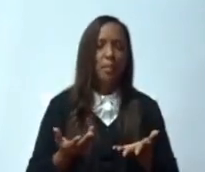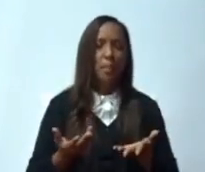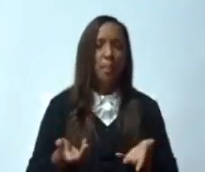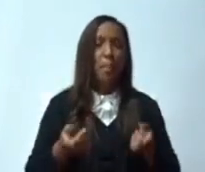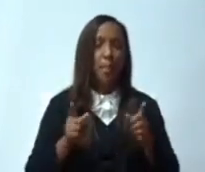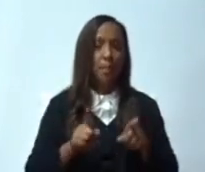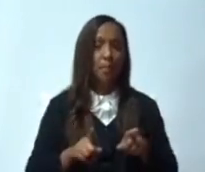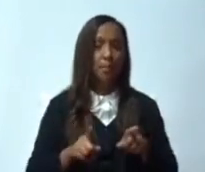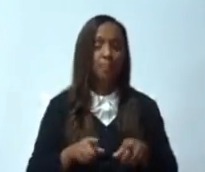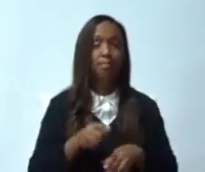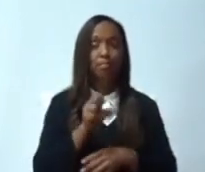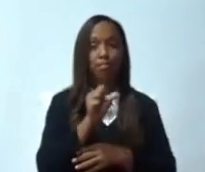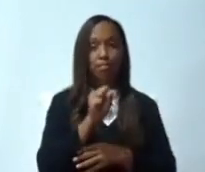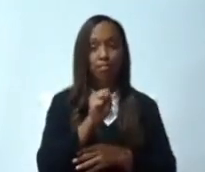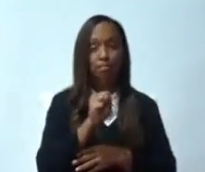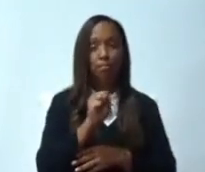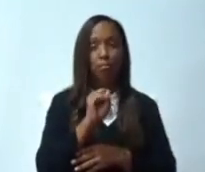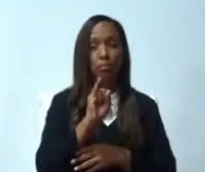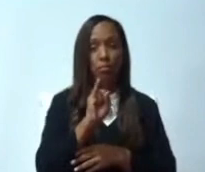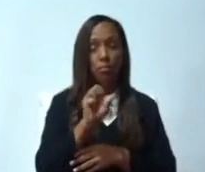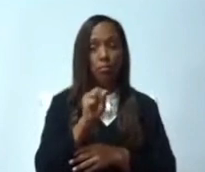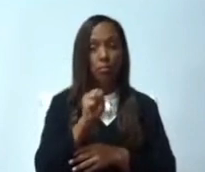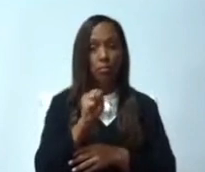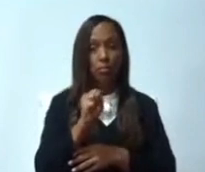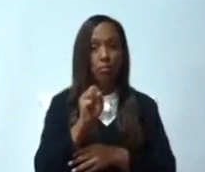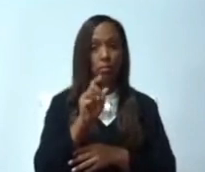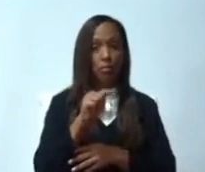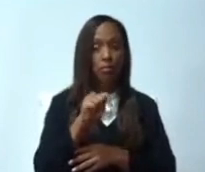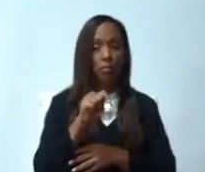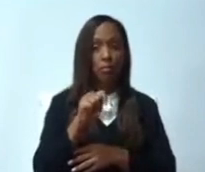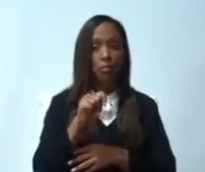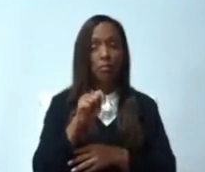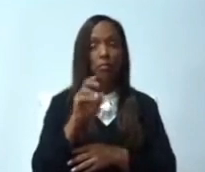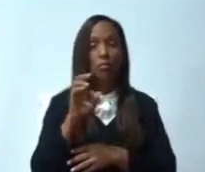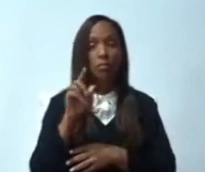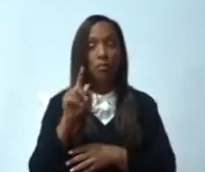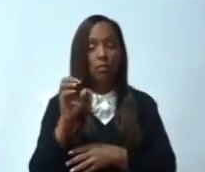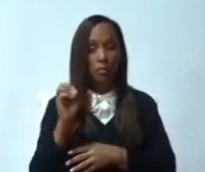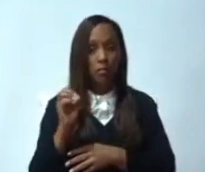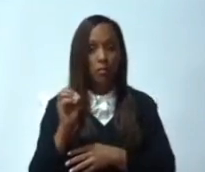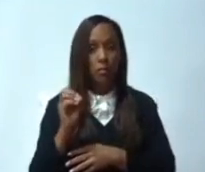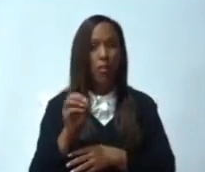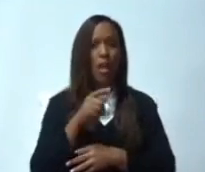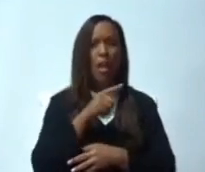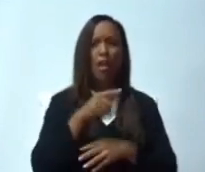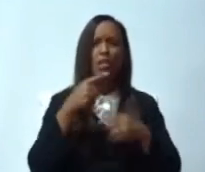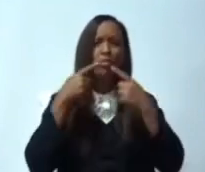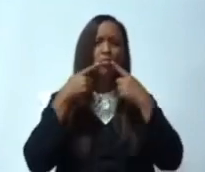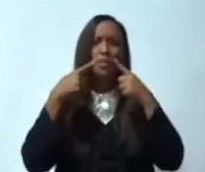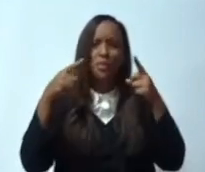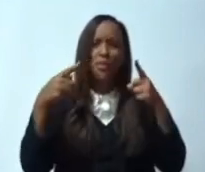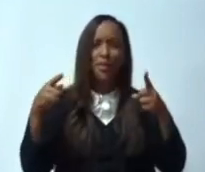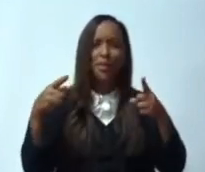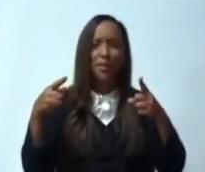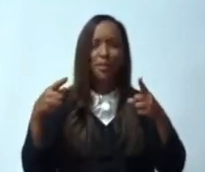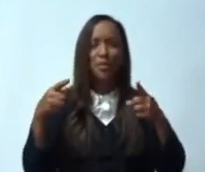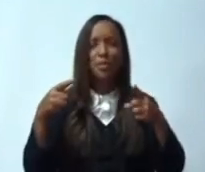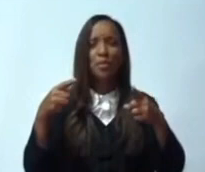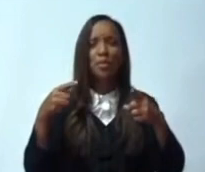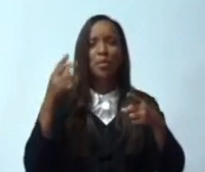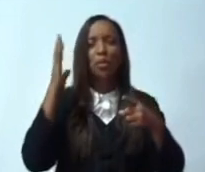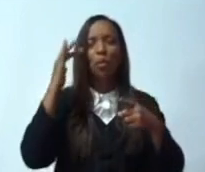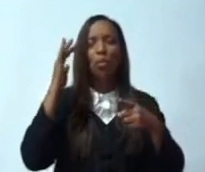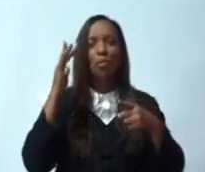que fueron de los primeros pobladores de Villamella, hoy Santo Domingo Norte, a mediados del